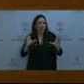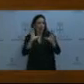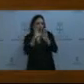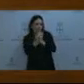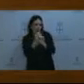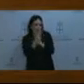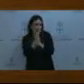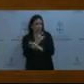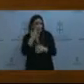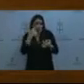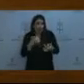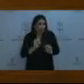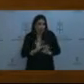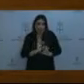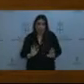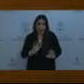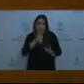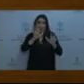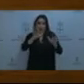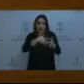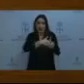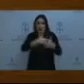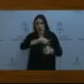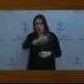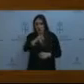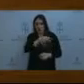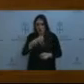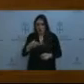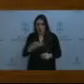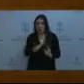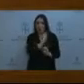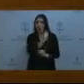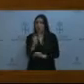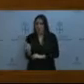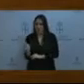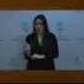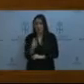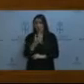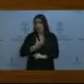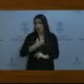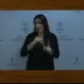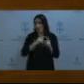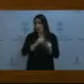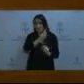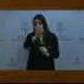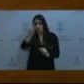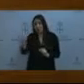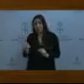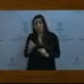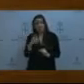está ahí. Hay ya más de diez millones de euros en indemnizaciones que diferentes ayuntamientos asturianos han tenido que